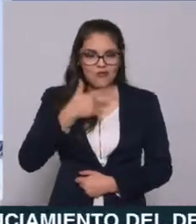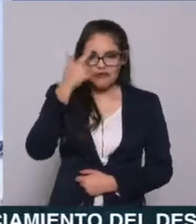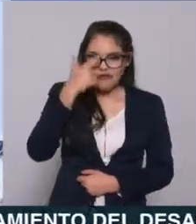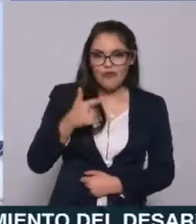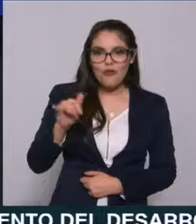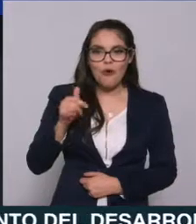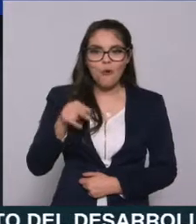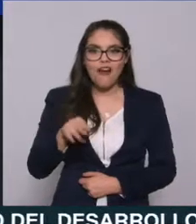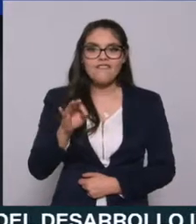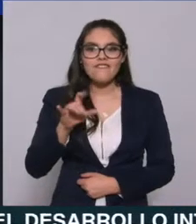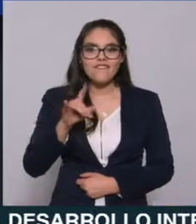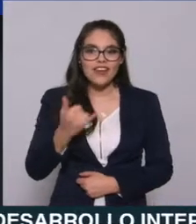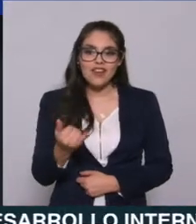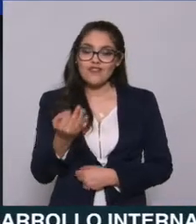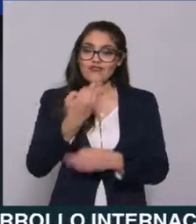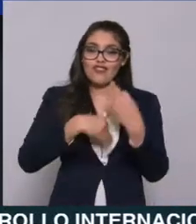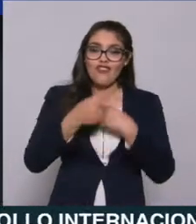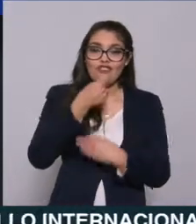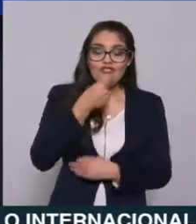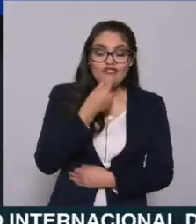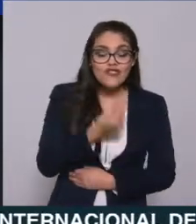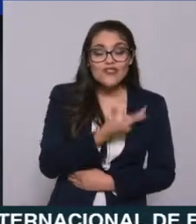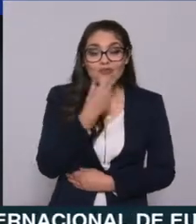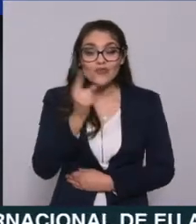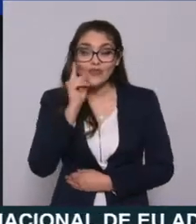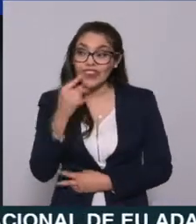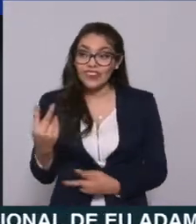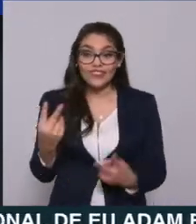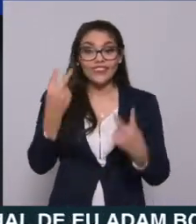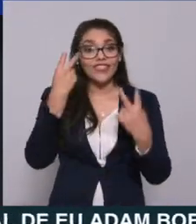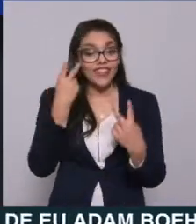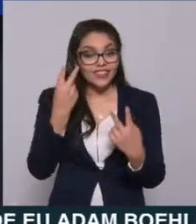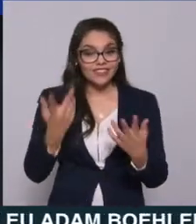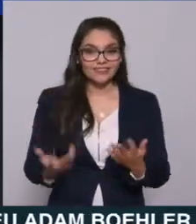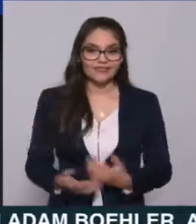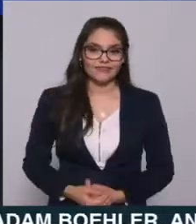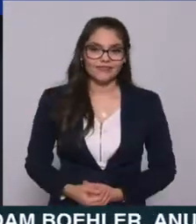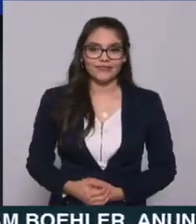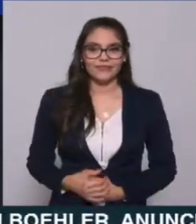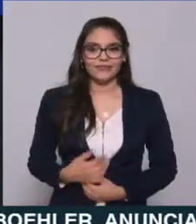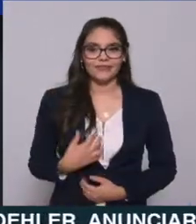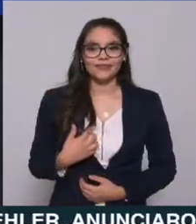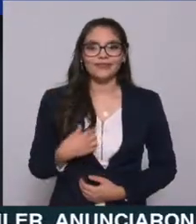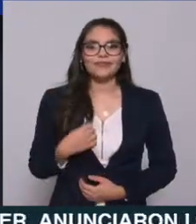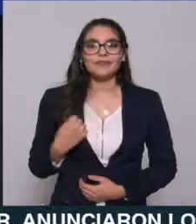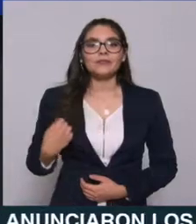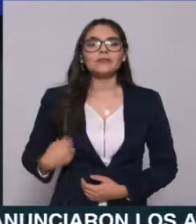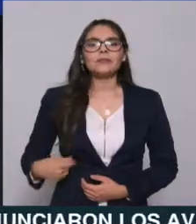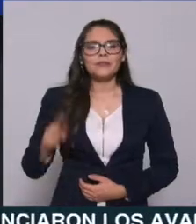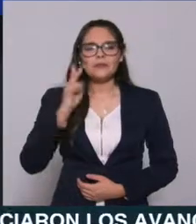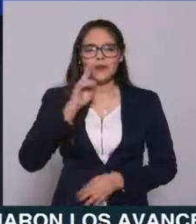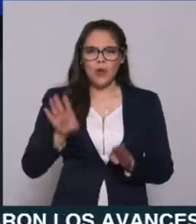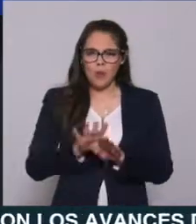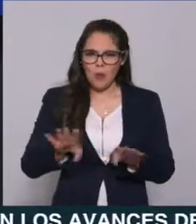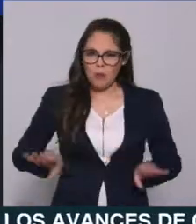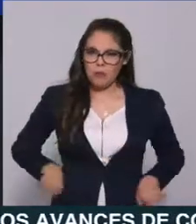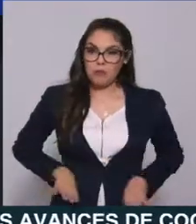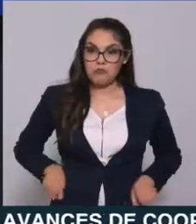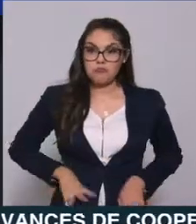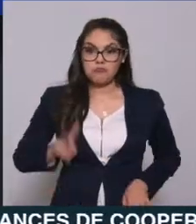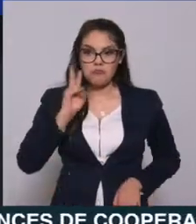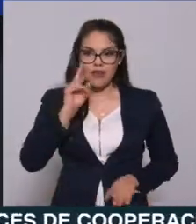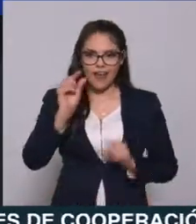noches, Feli, y a todas las niñas y niños de Capital 21 que nos ven. Ahí está, muy importante. Ya lo vieron el estilo para que los niños se